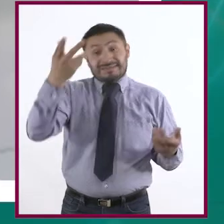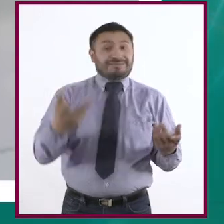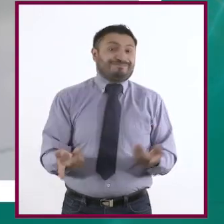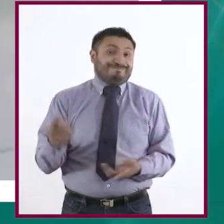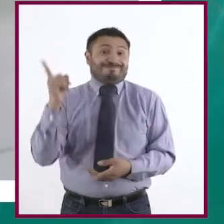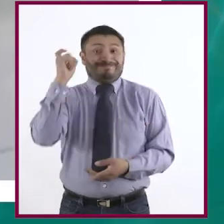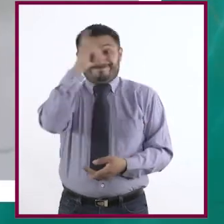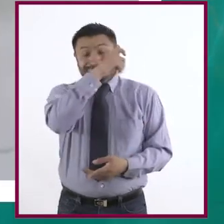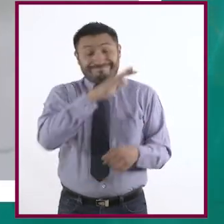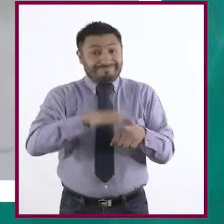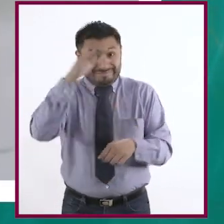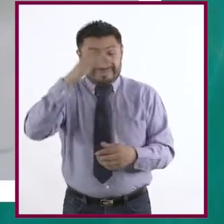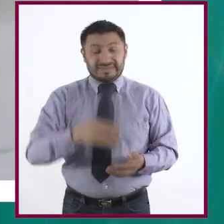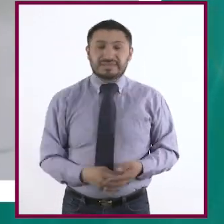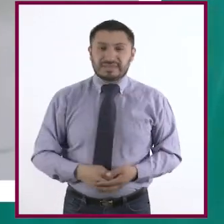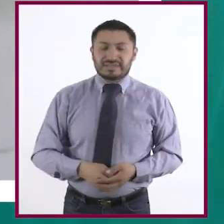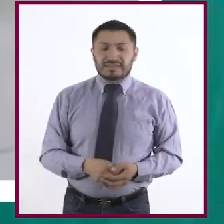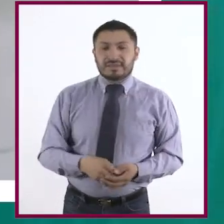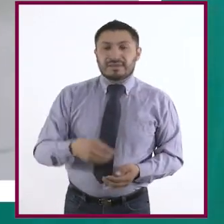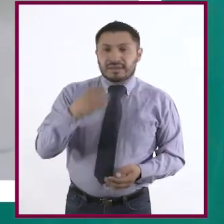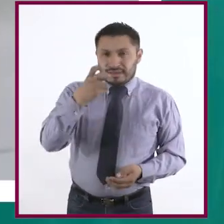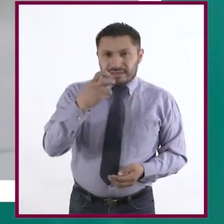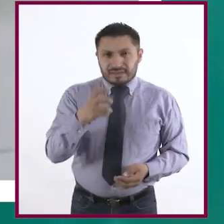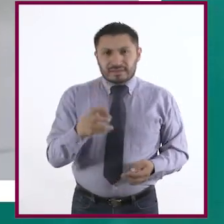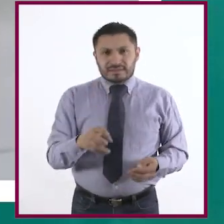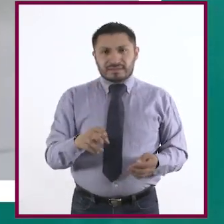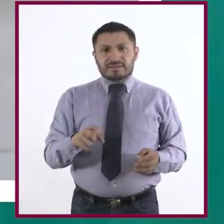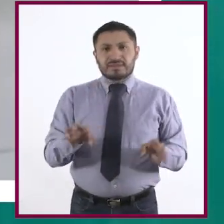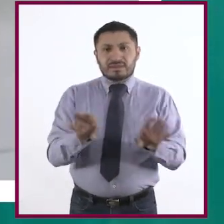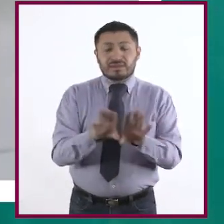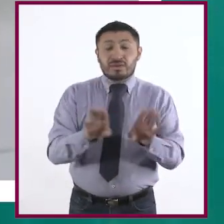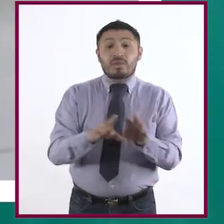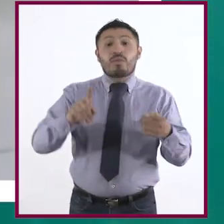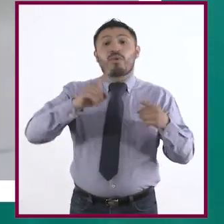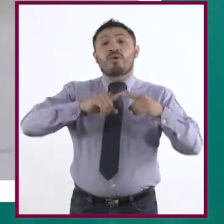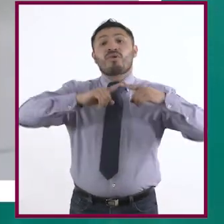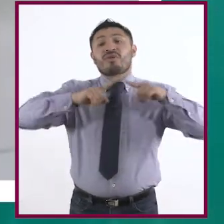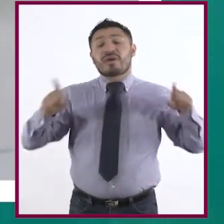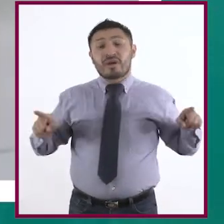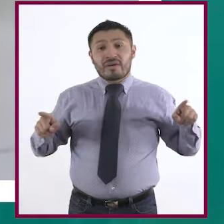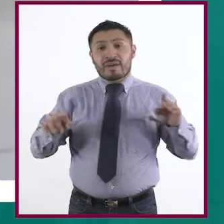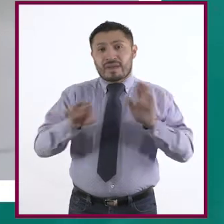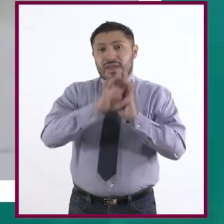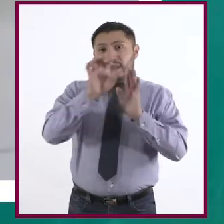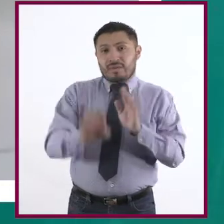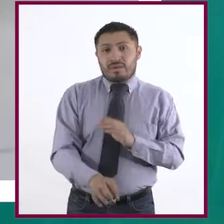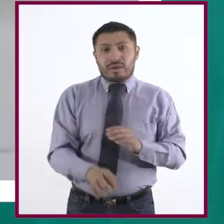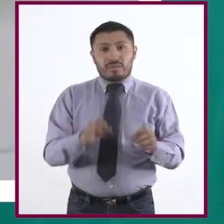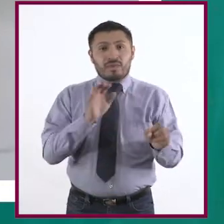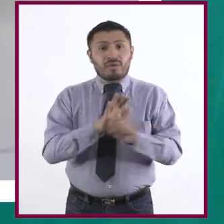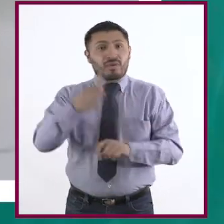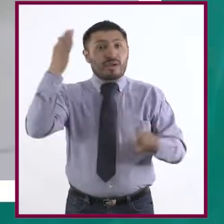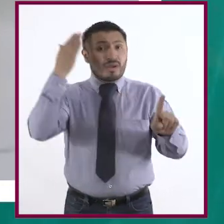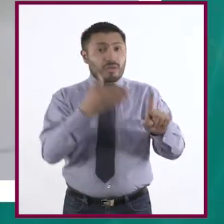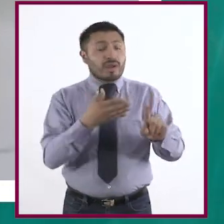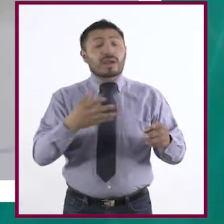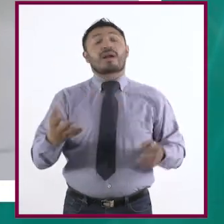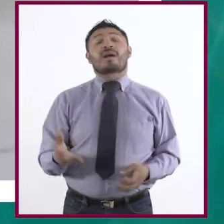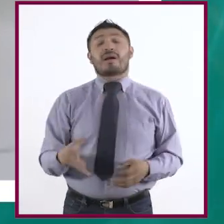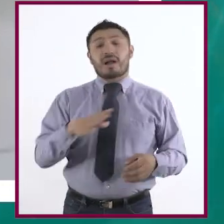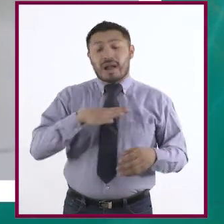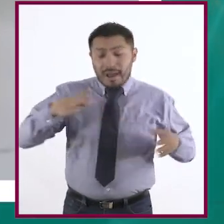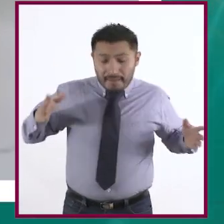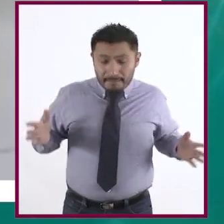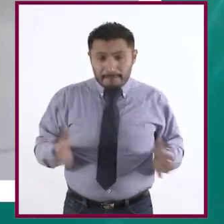entender precisamente lo opuesto, ¿no? Digamos, son aquellas medidas encaminadas